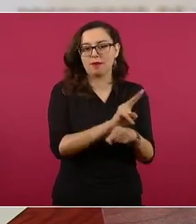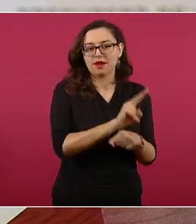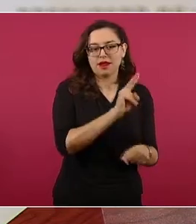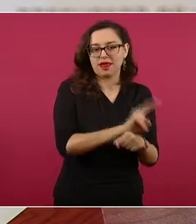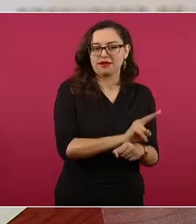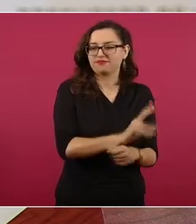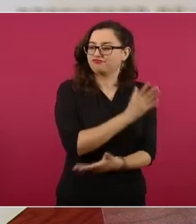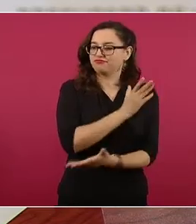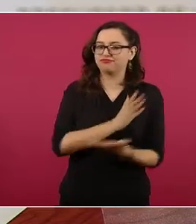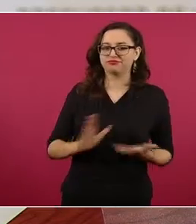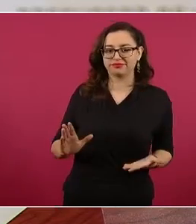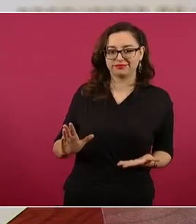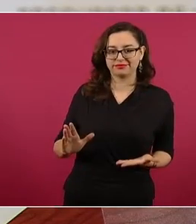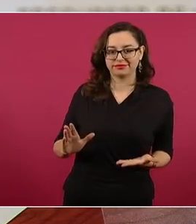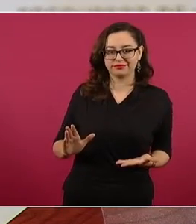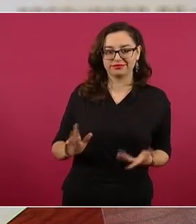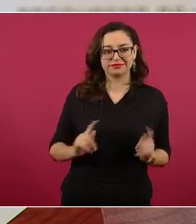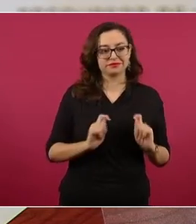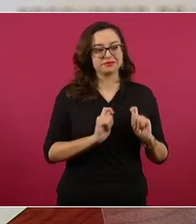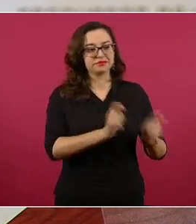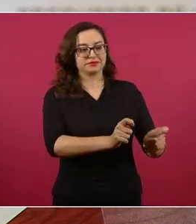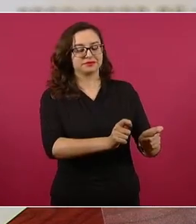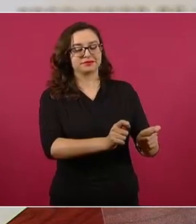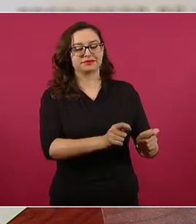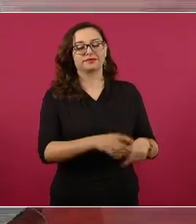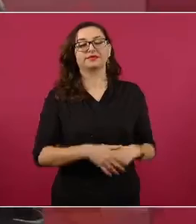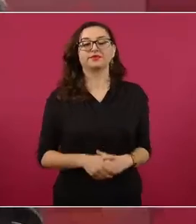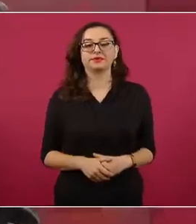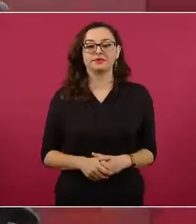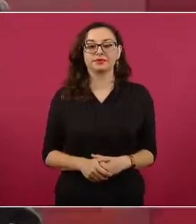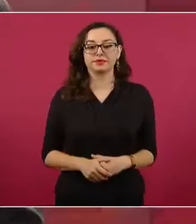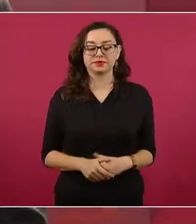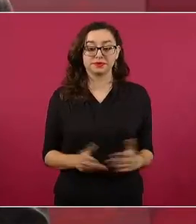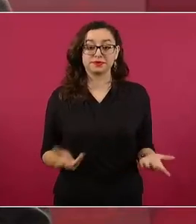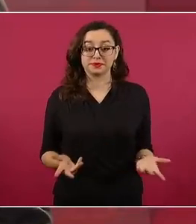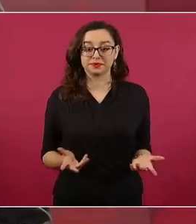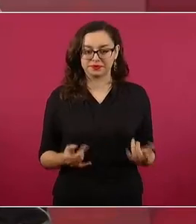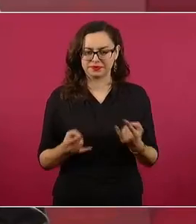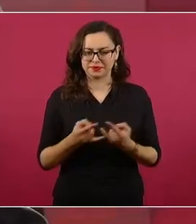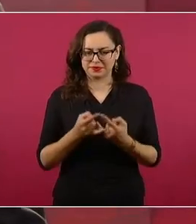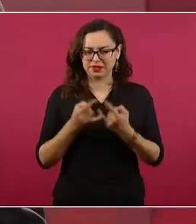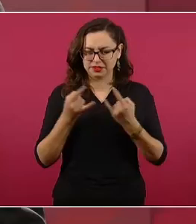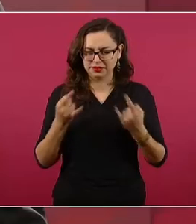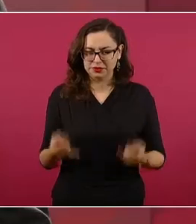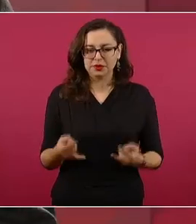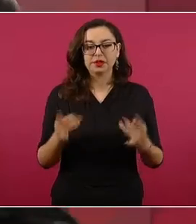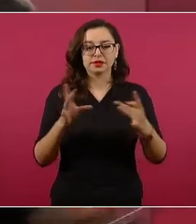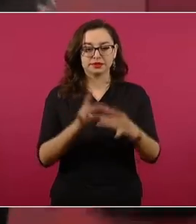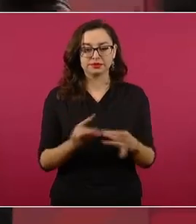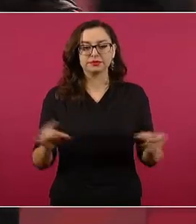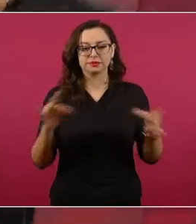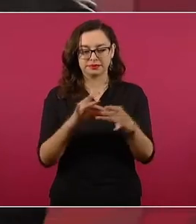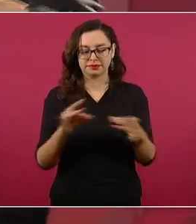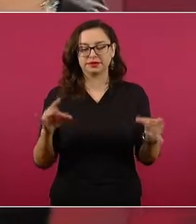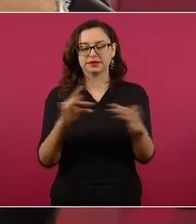Les voy a contar una anécdota, porque esto ayuda a entender